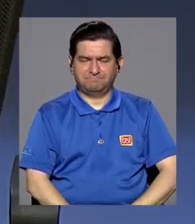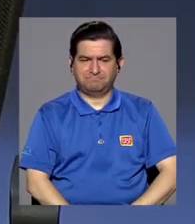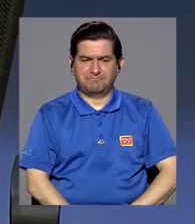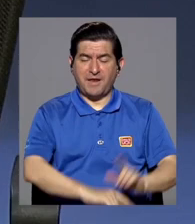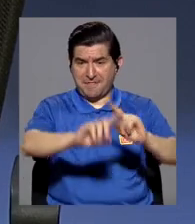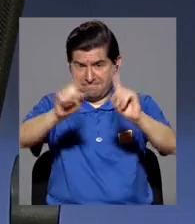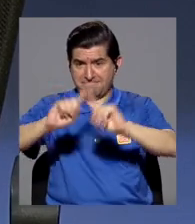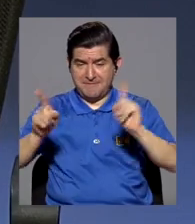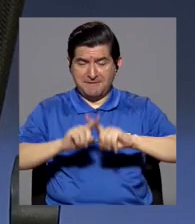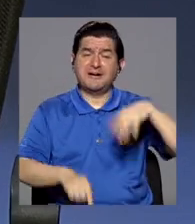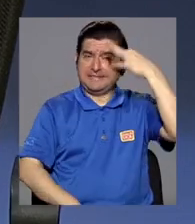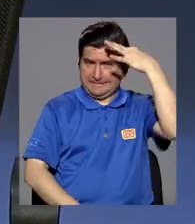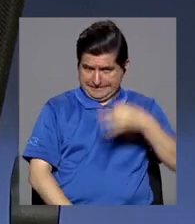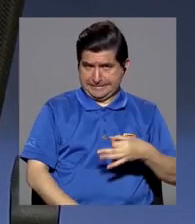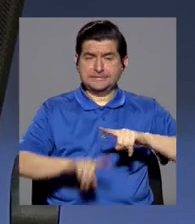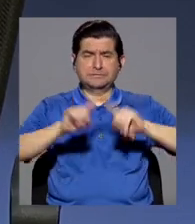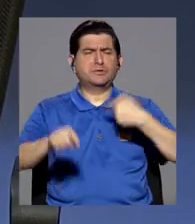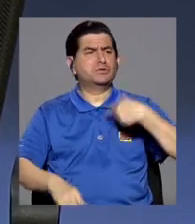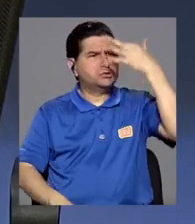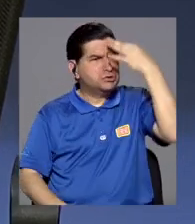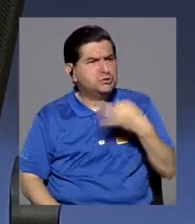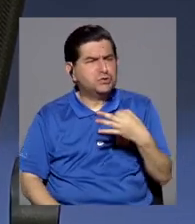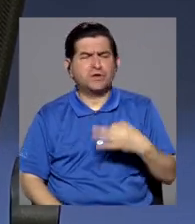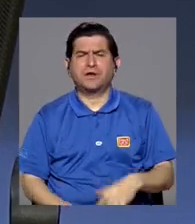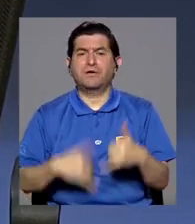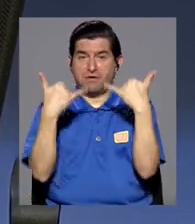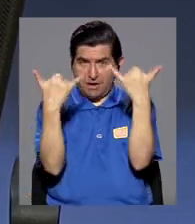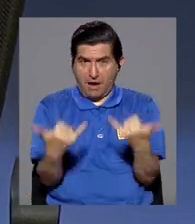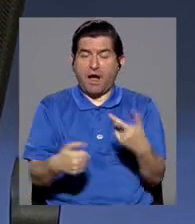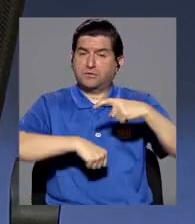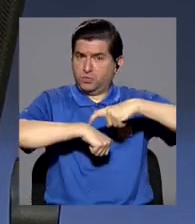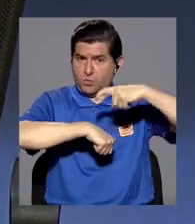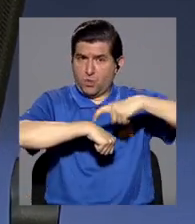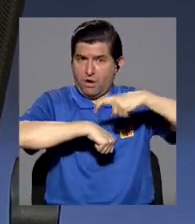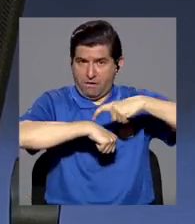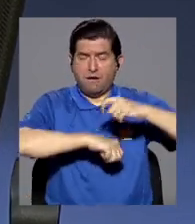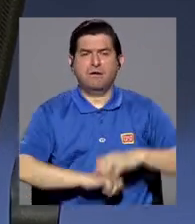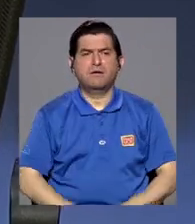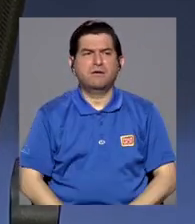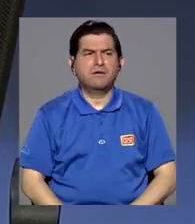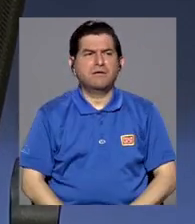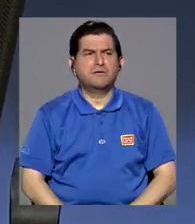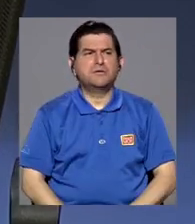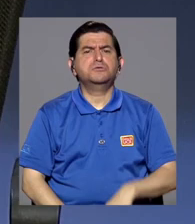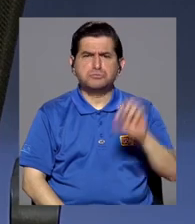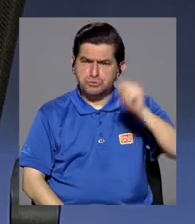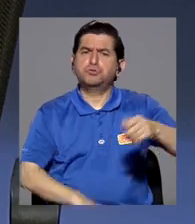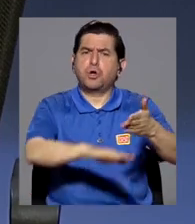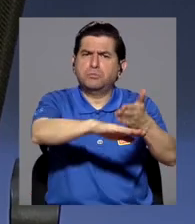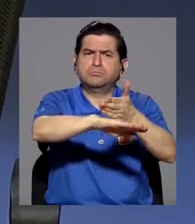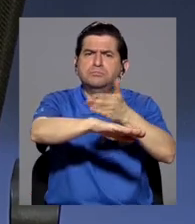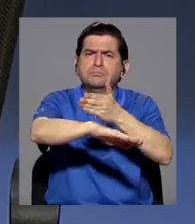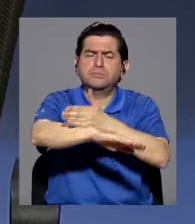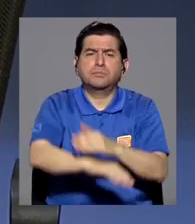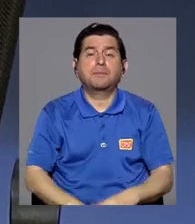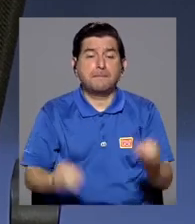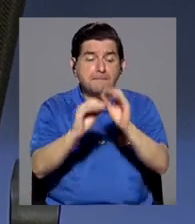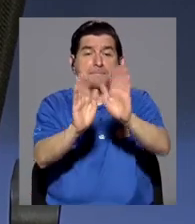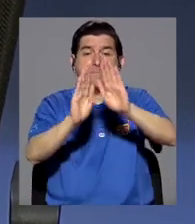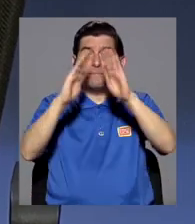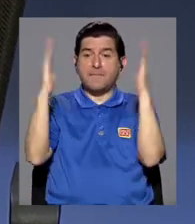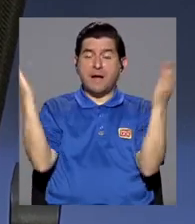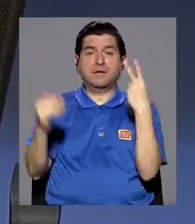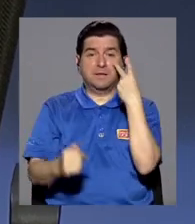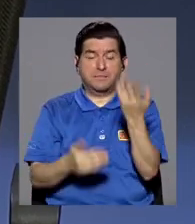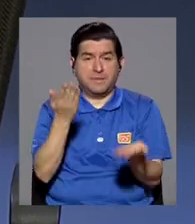existen diferentes posturas sin embargo yo creo que para este momento se han dado bastantes avances y más apertura